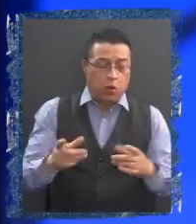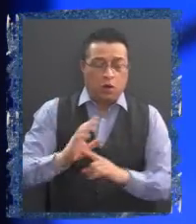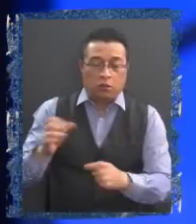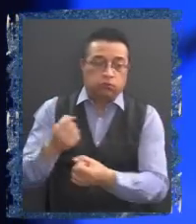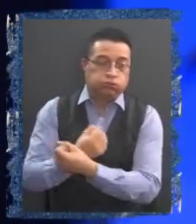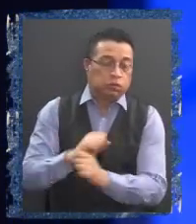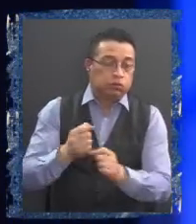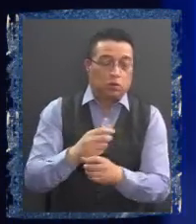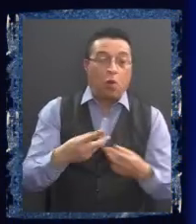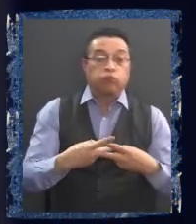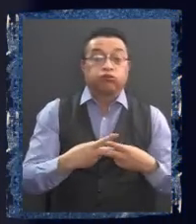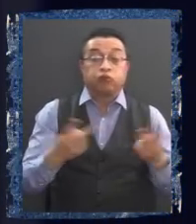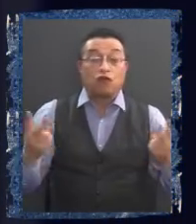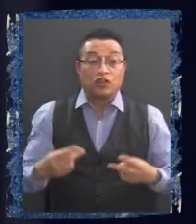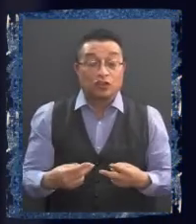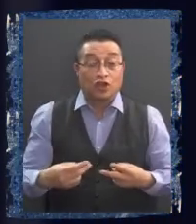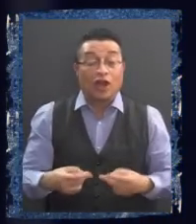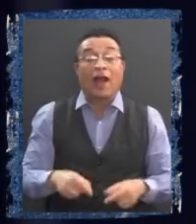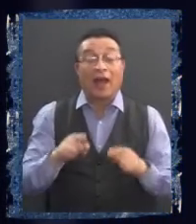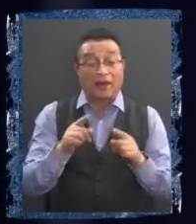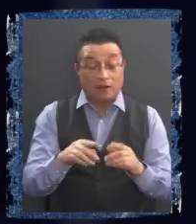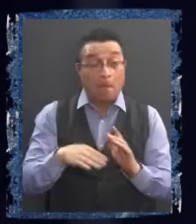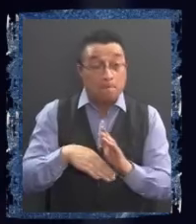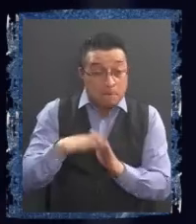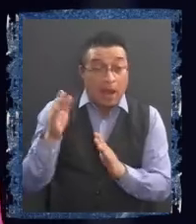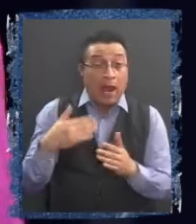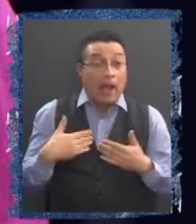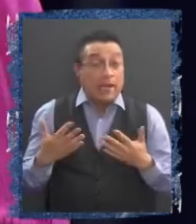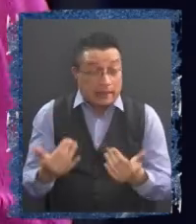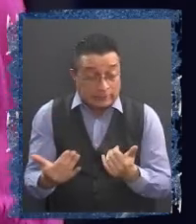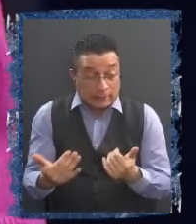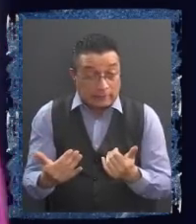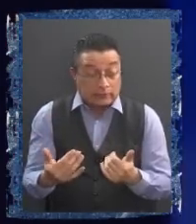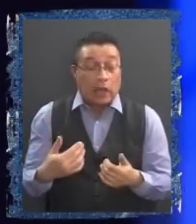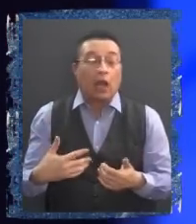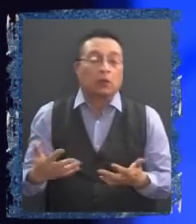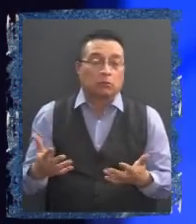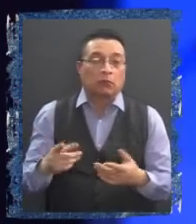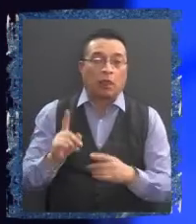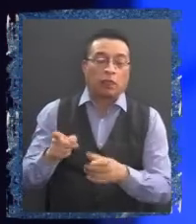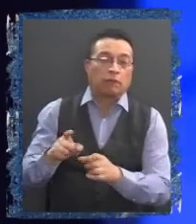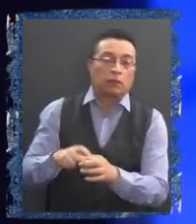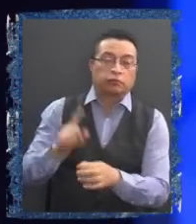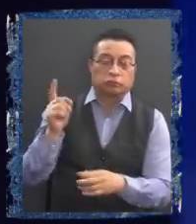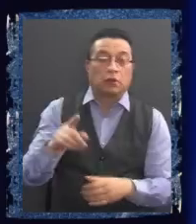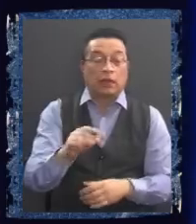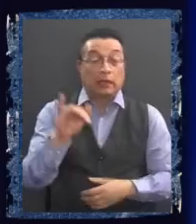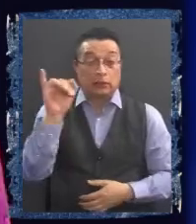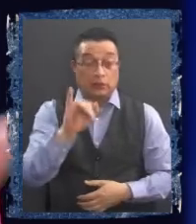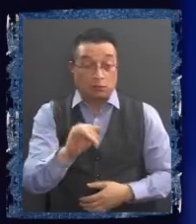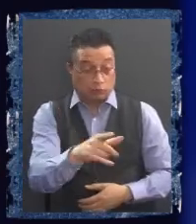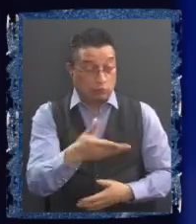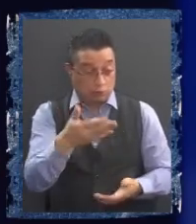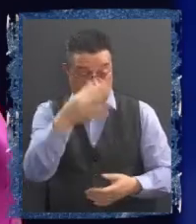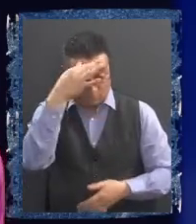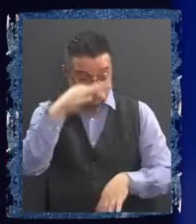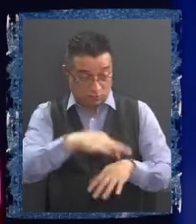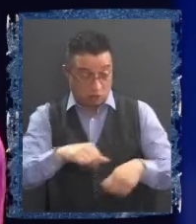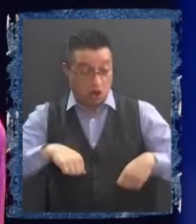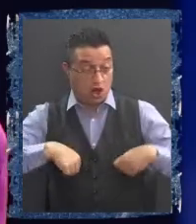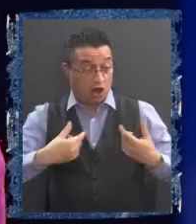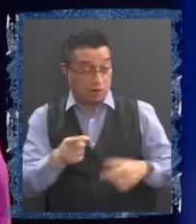público. No, y justamente cuando más necesita, porque la ISAPRE es feliz cuando tú no te enfermas, cuando tú eres joven, cuando